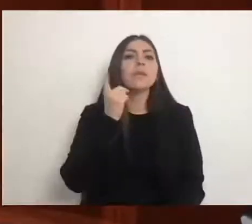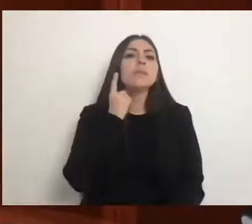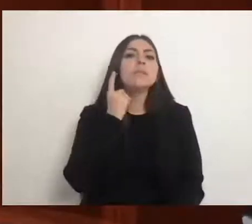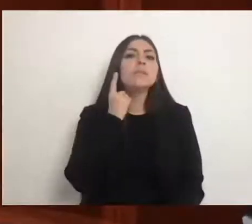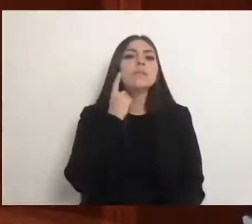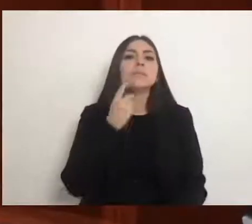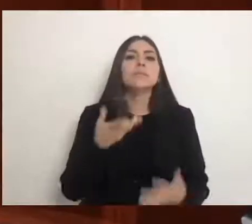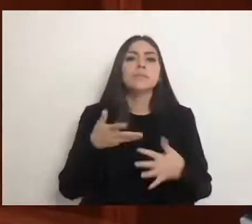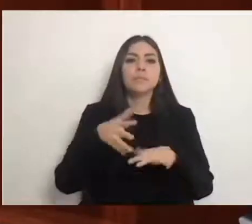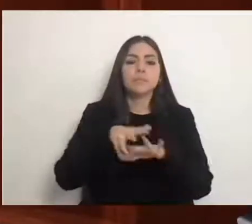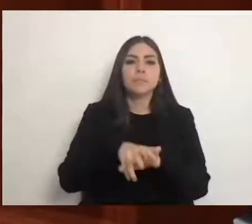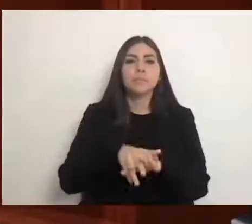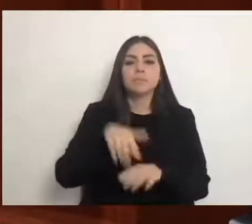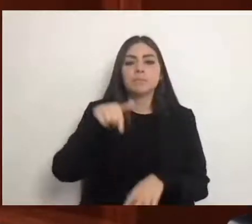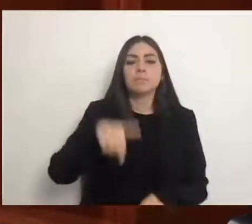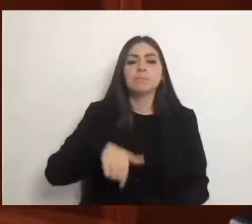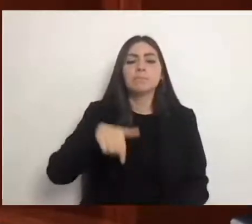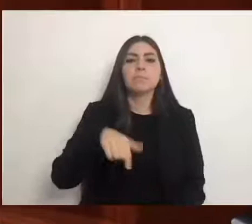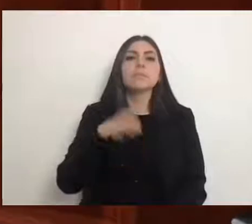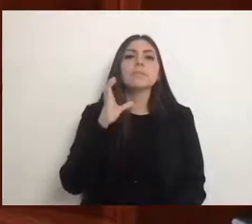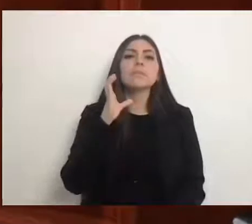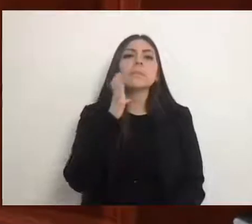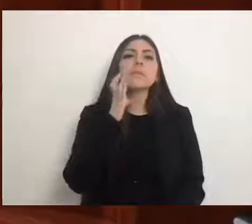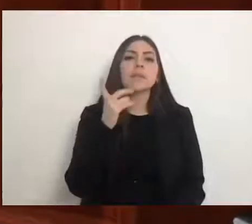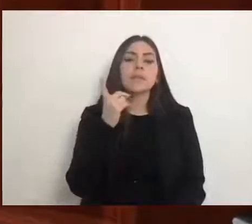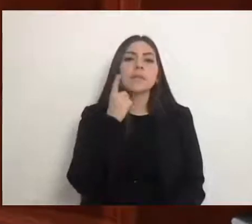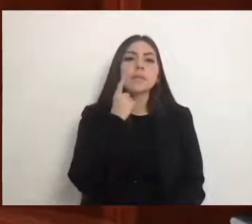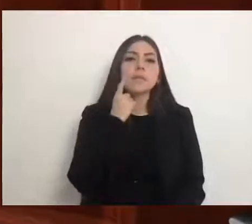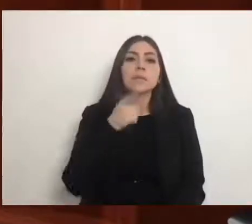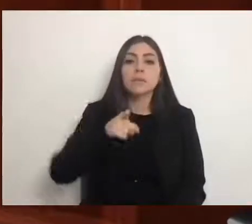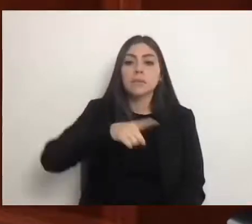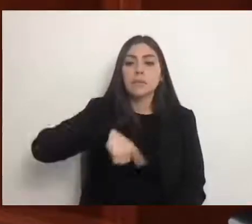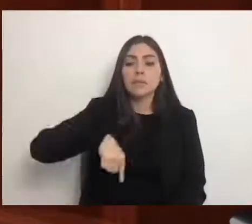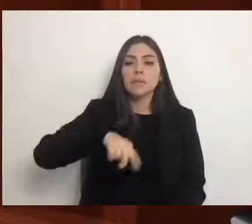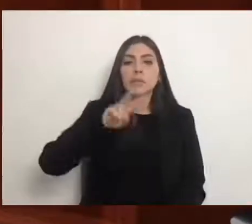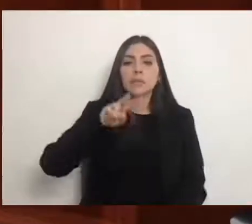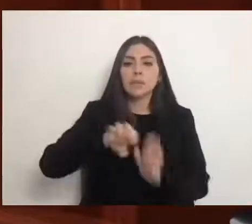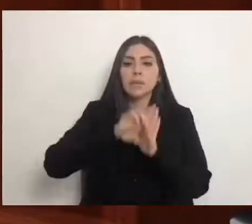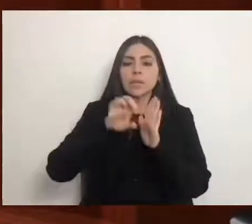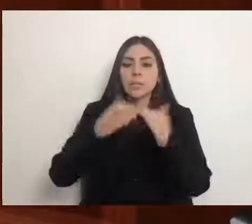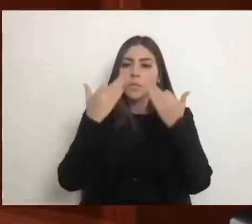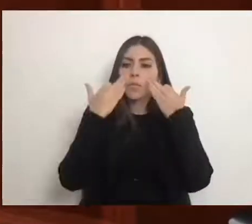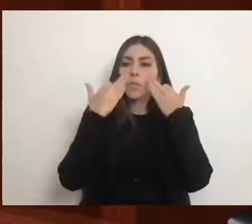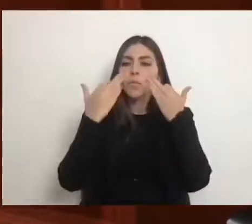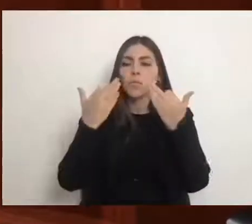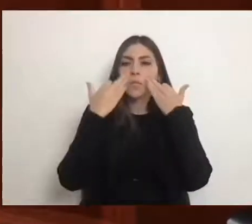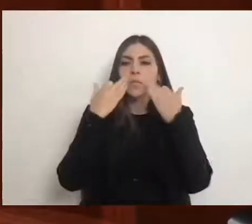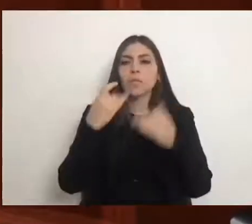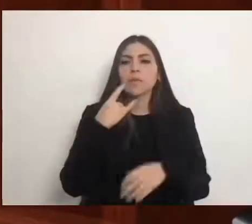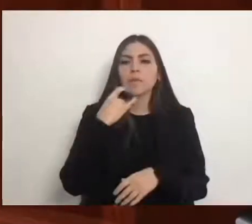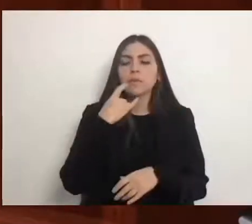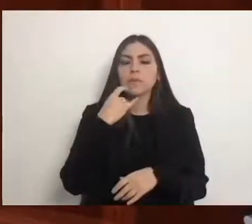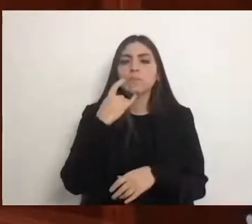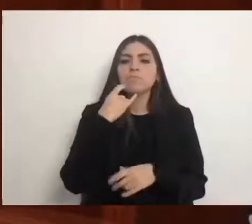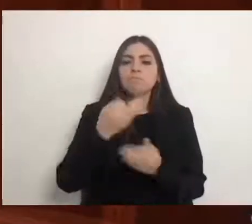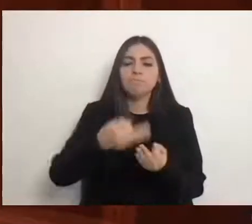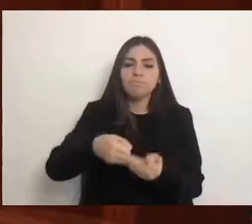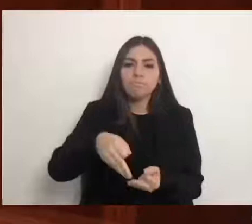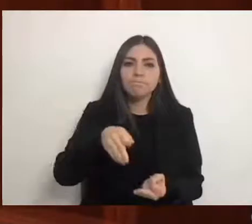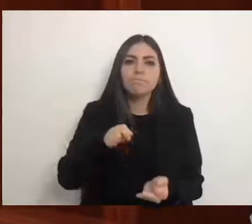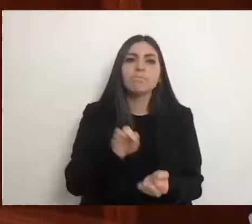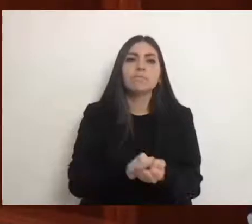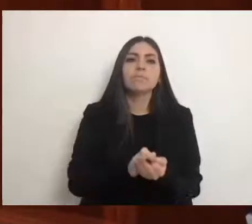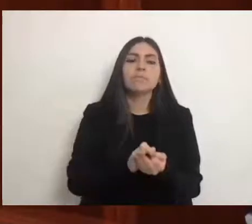esta legislatura y que son ejemplo de lucha, constancia, fortaleza y que hacen